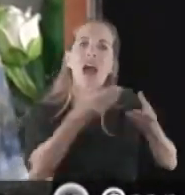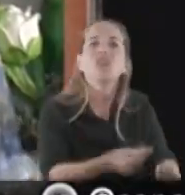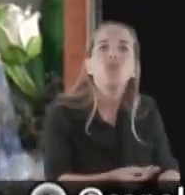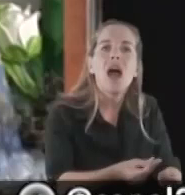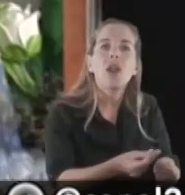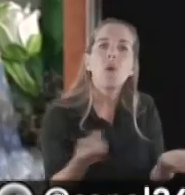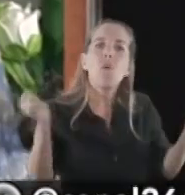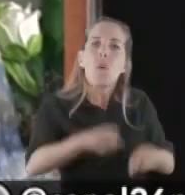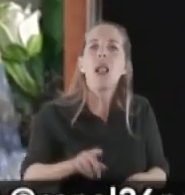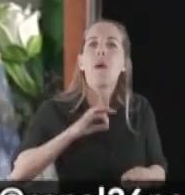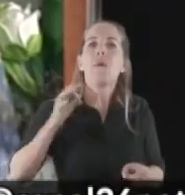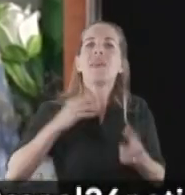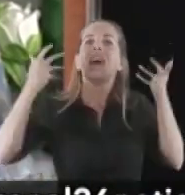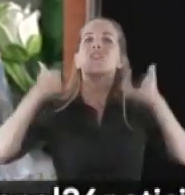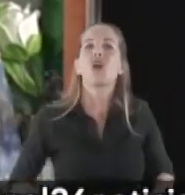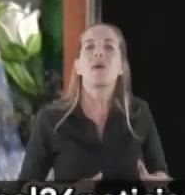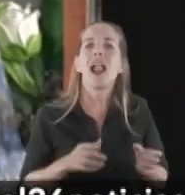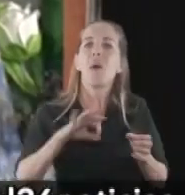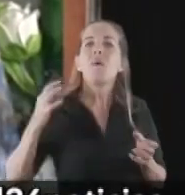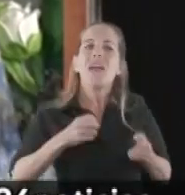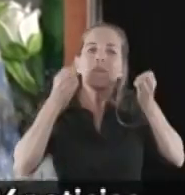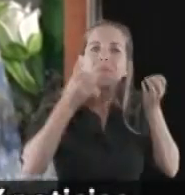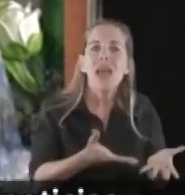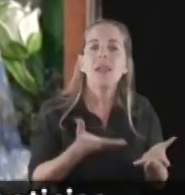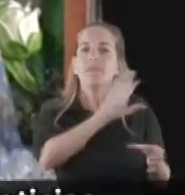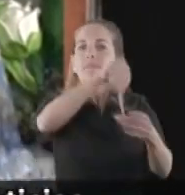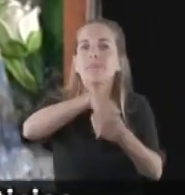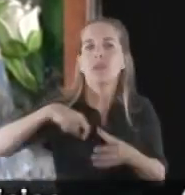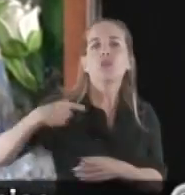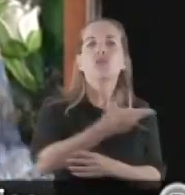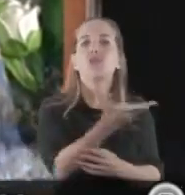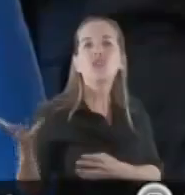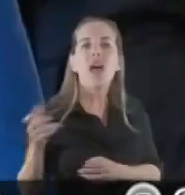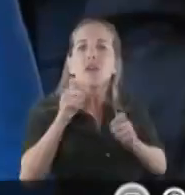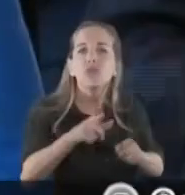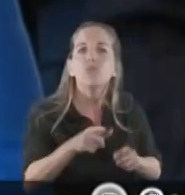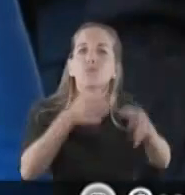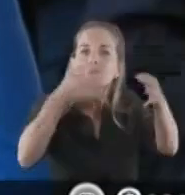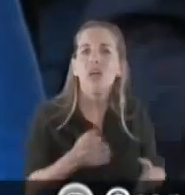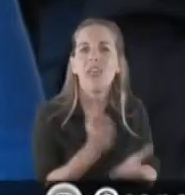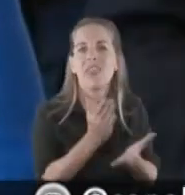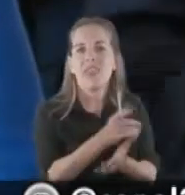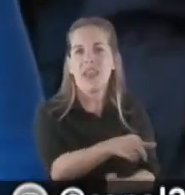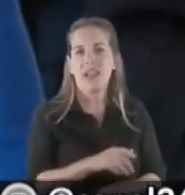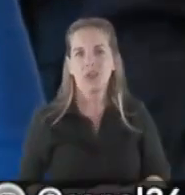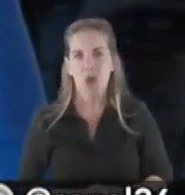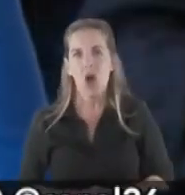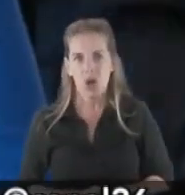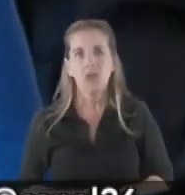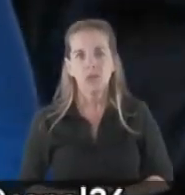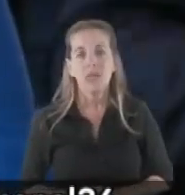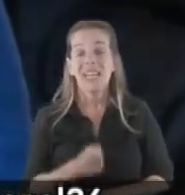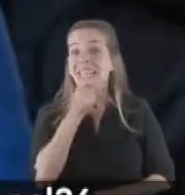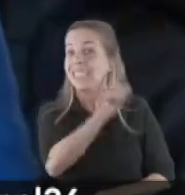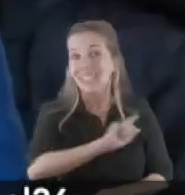traerlos al lugar de la sociedad que les corresponde. Entonces, no habremos aprendido